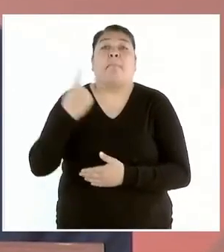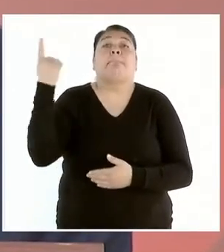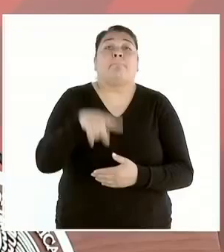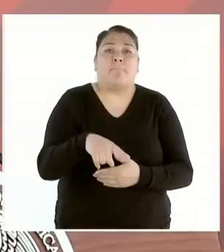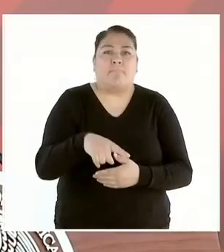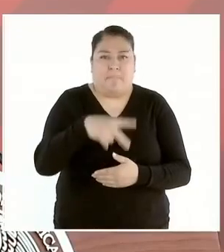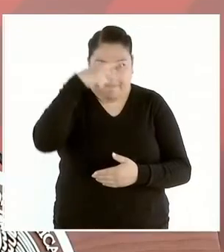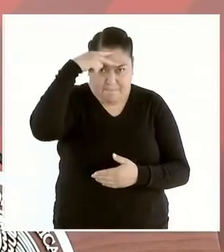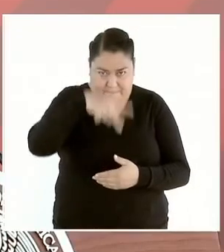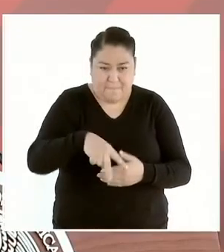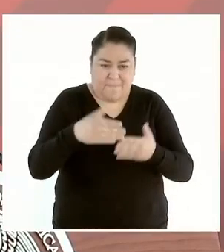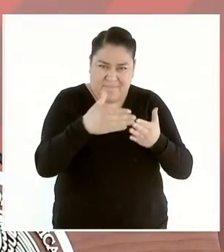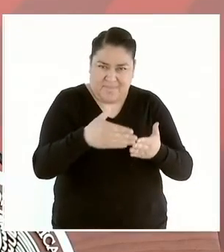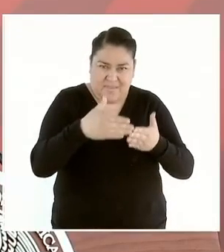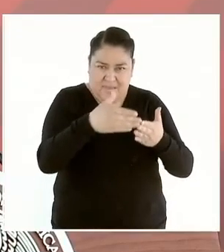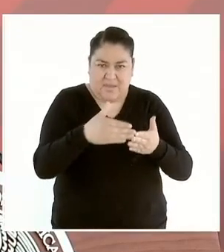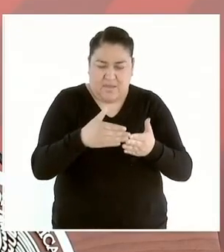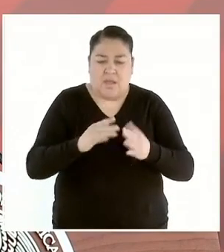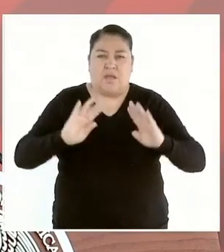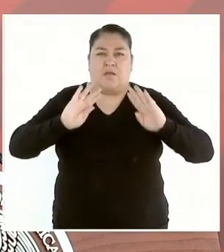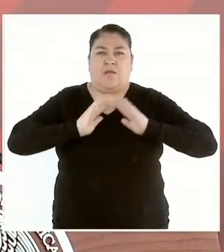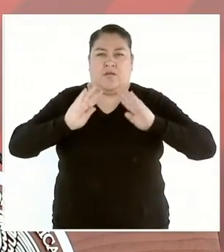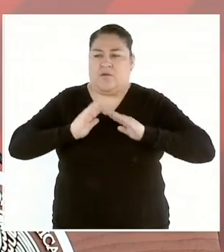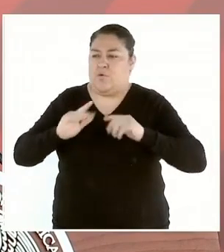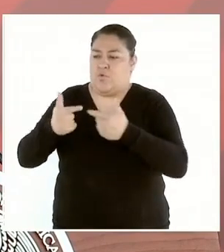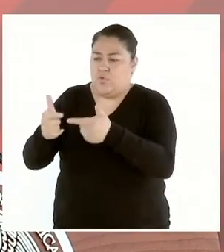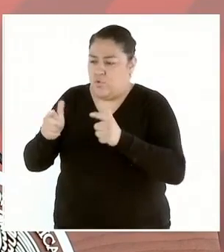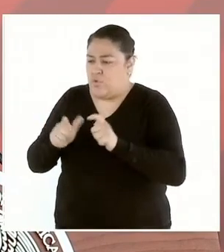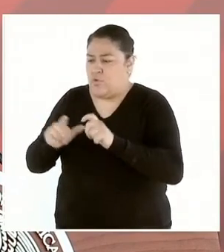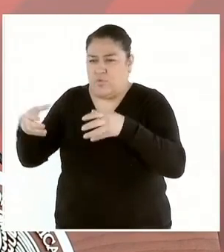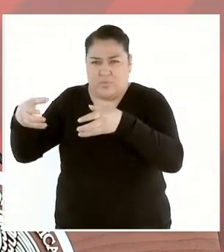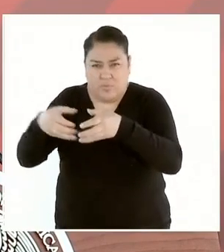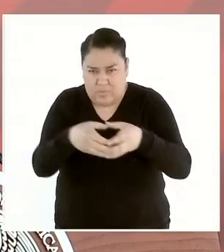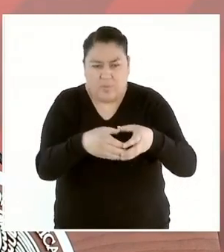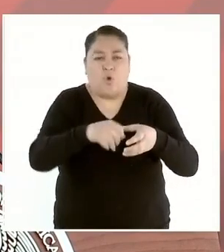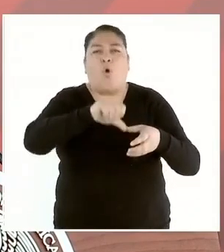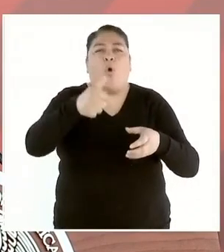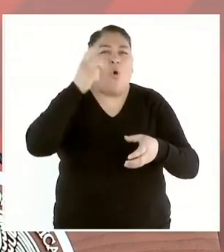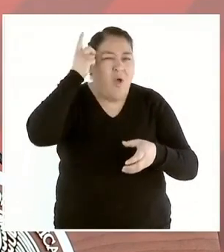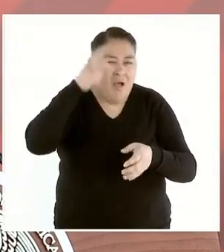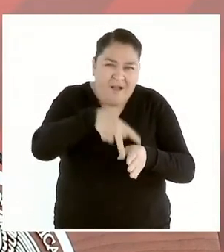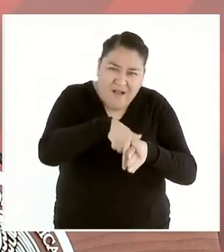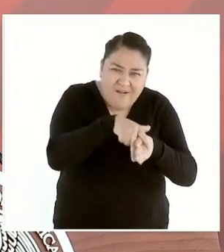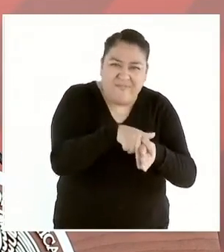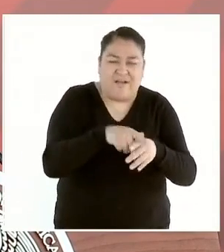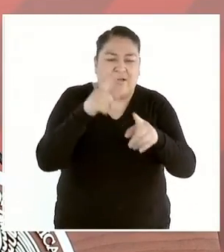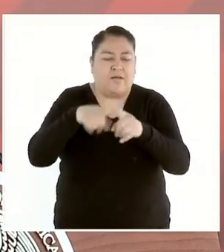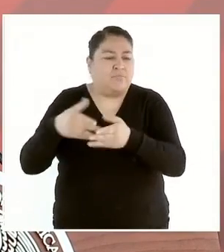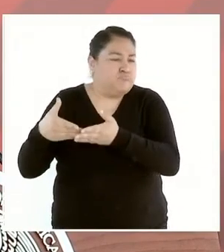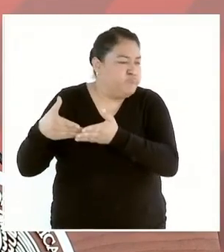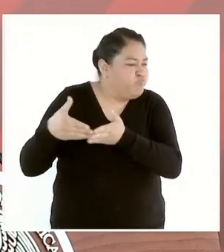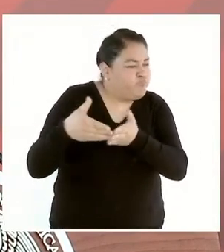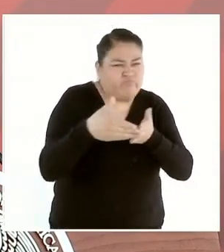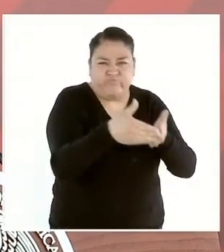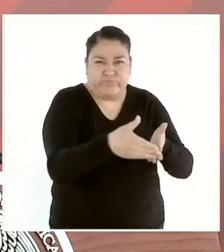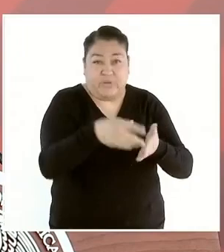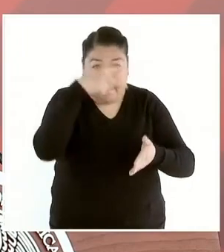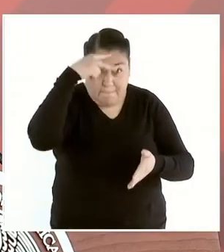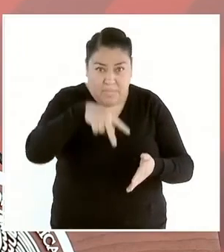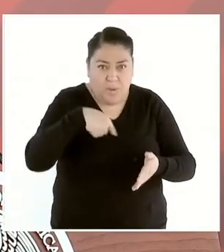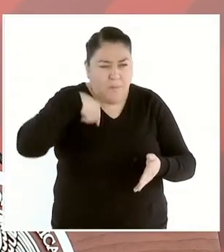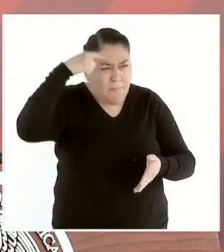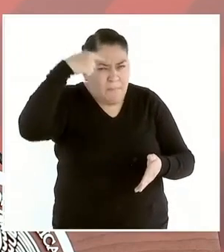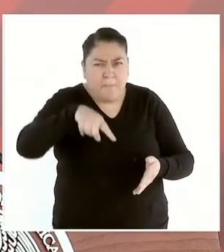méxico fuerzas combinadas de mar y tierra para ocupar las